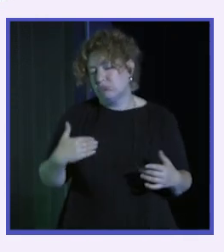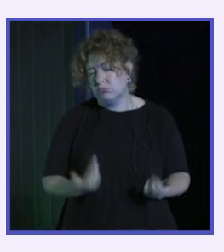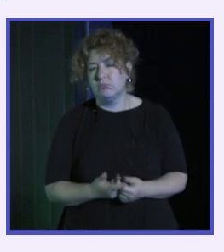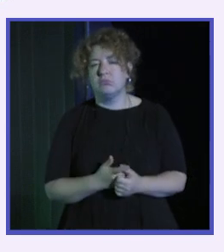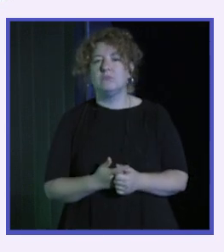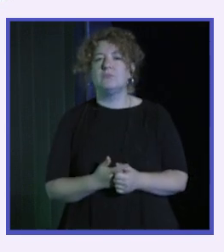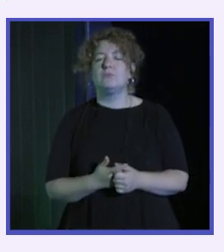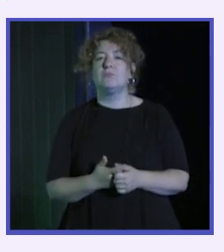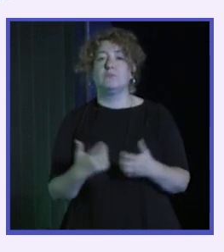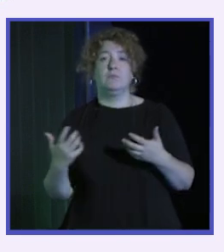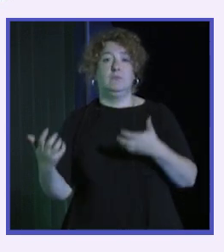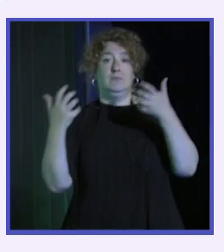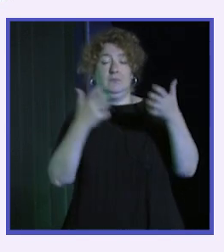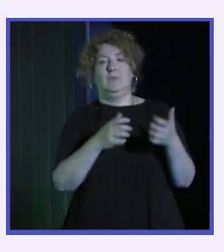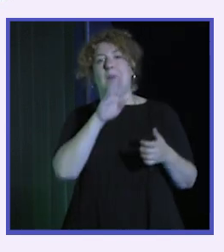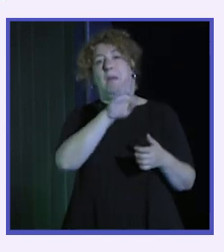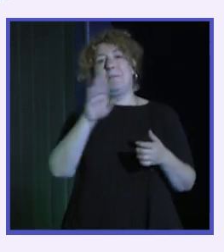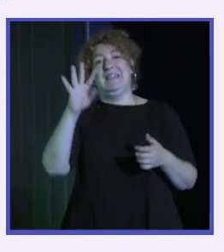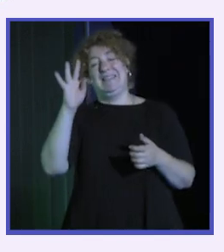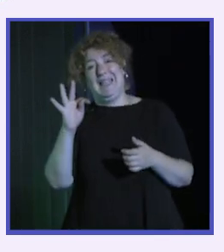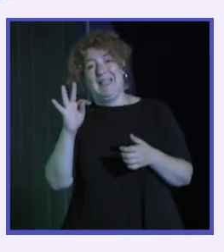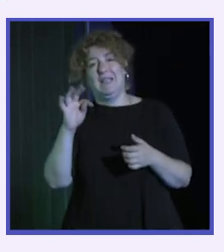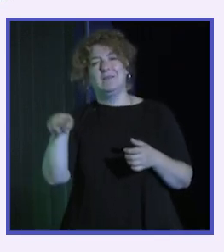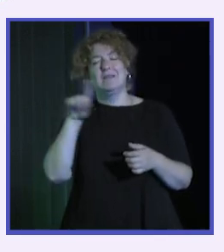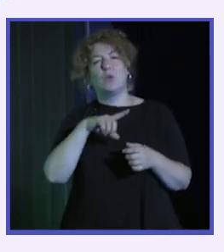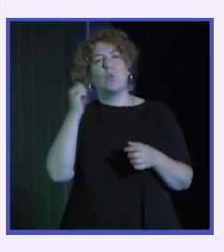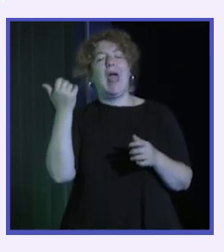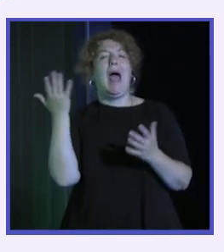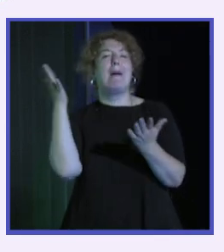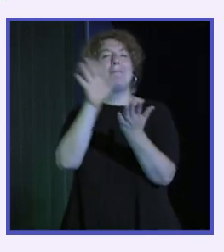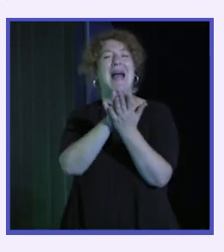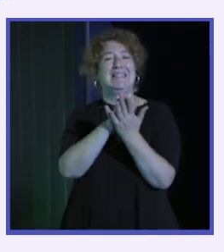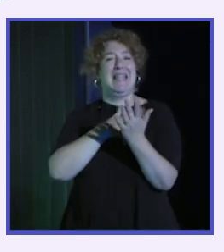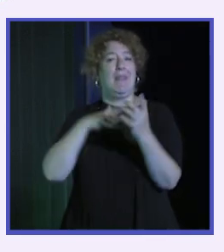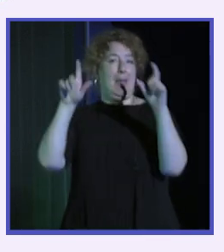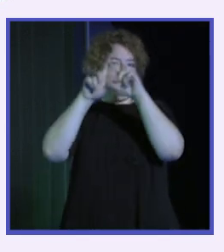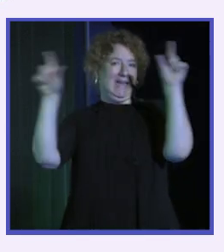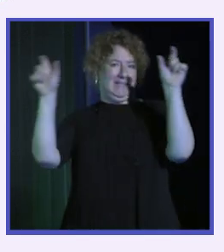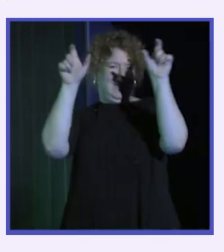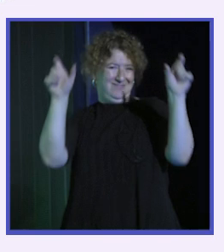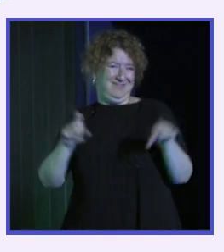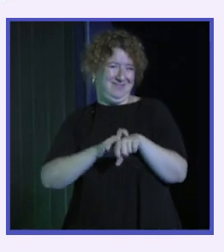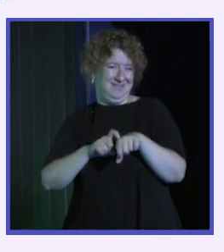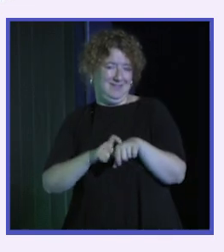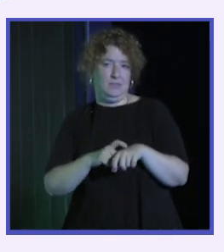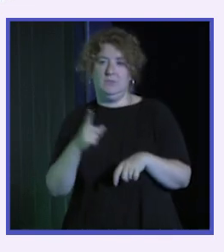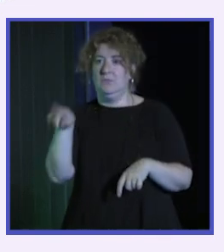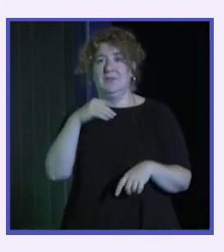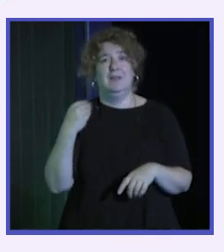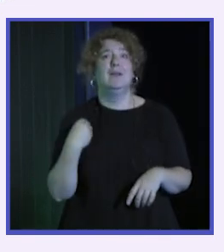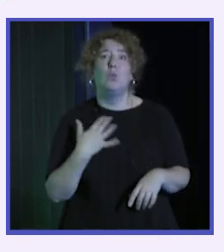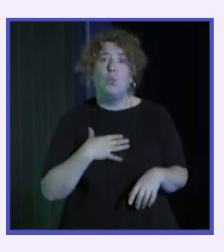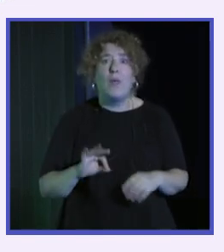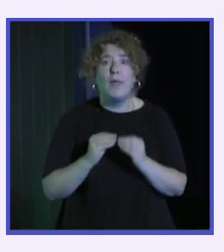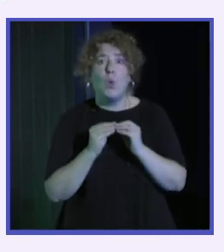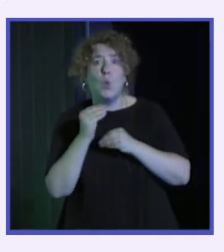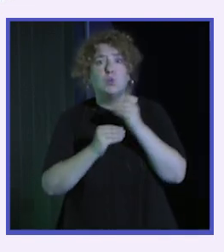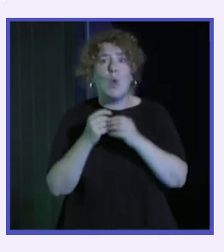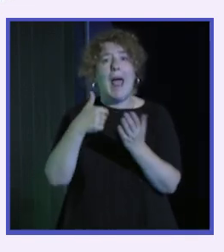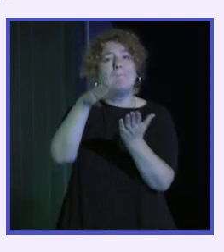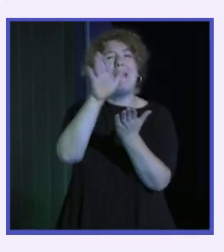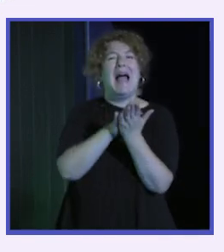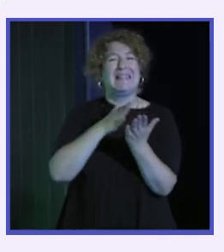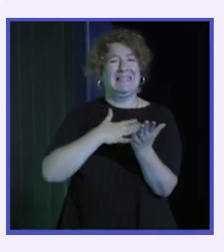pedimos dentro de PPT, utilizando una plantilla corporativa, que esto es algo que nos preguntáis mucho, ¿se pueden utilizar